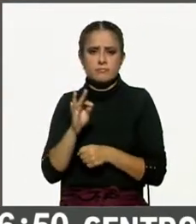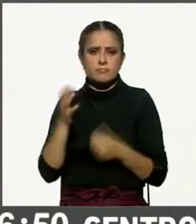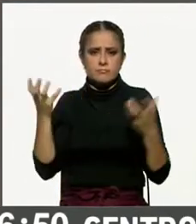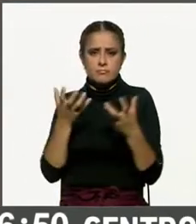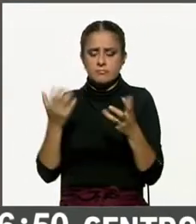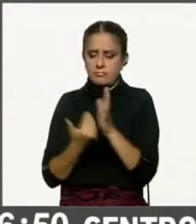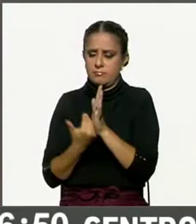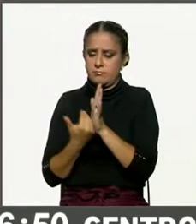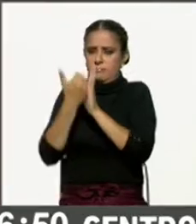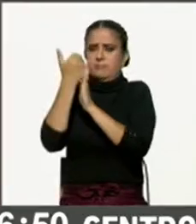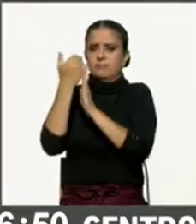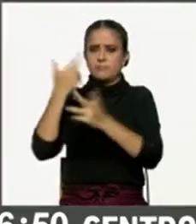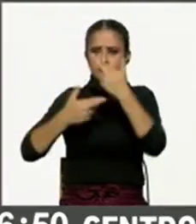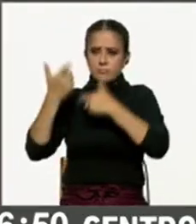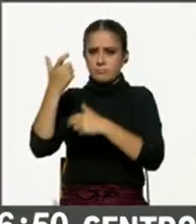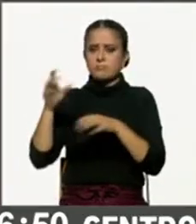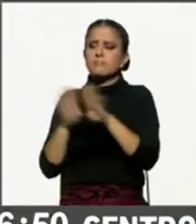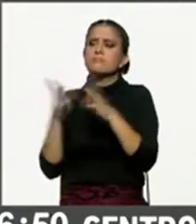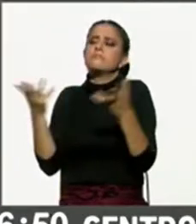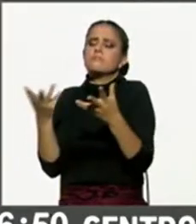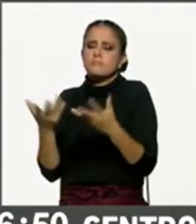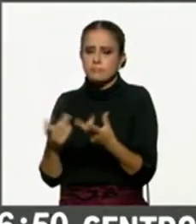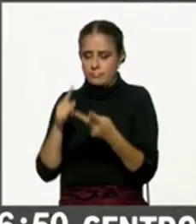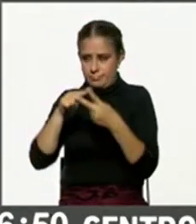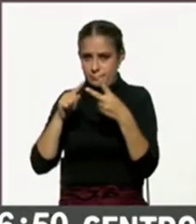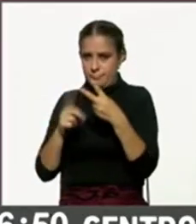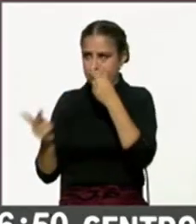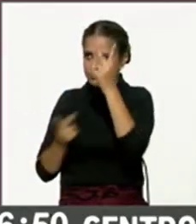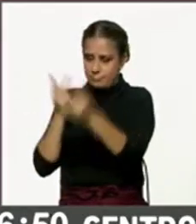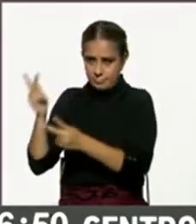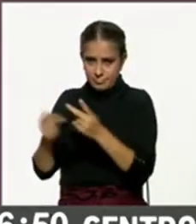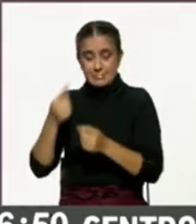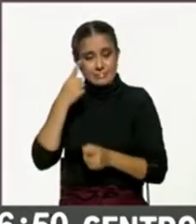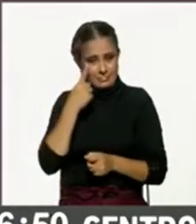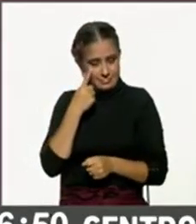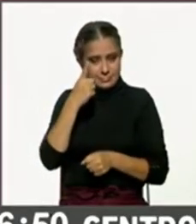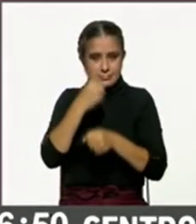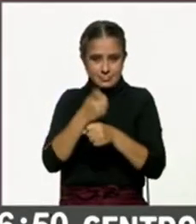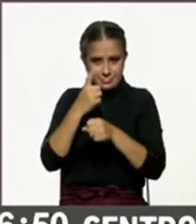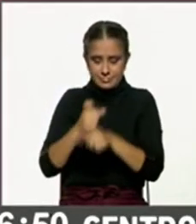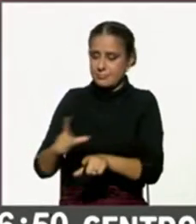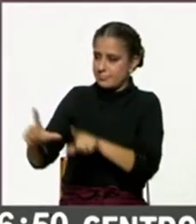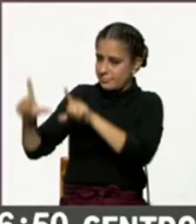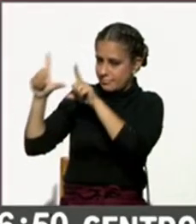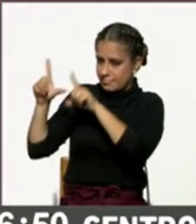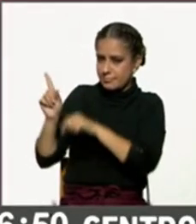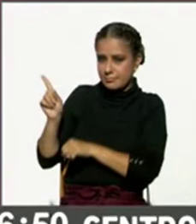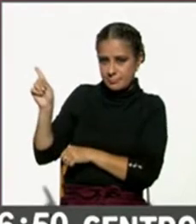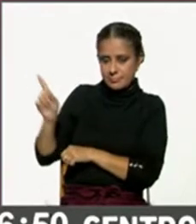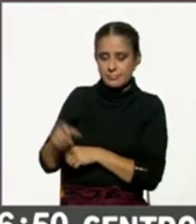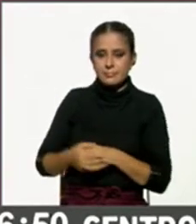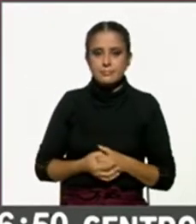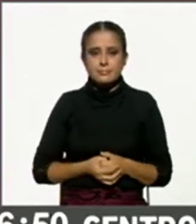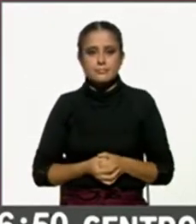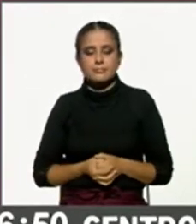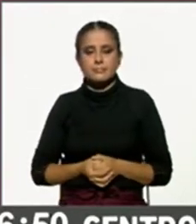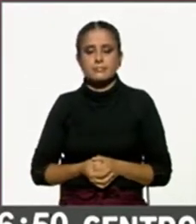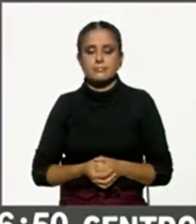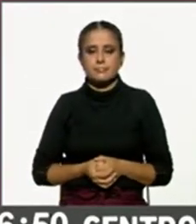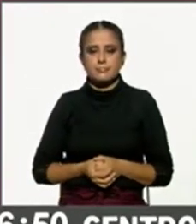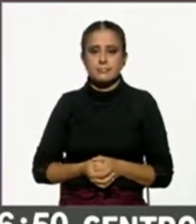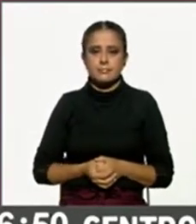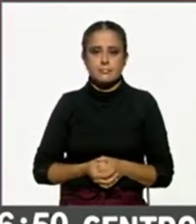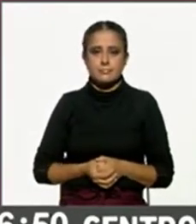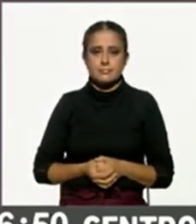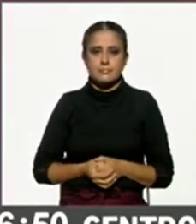recuperación. En el primer gráfico que te presento, que ver el público en pantalla, no están